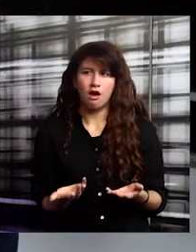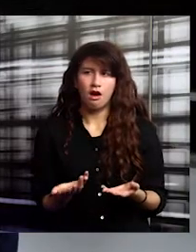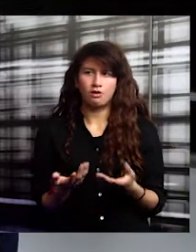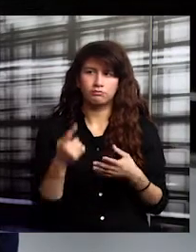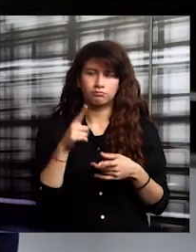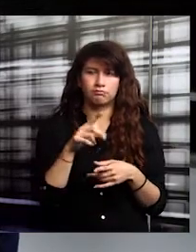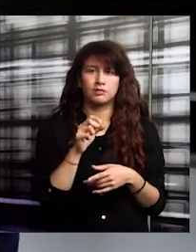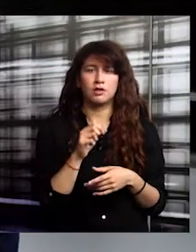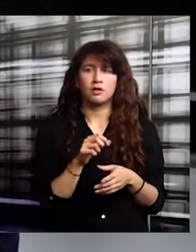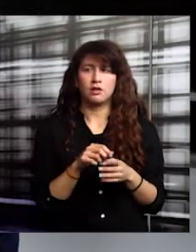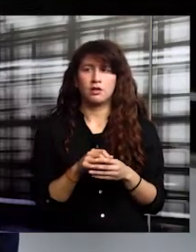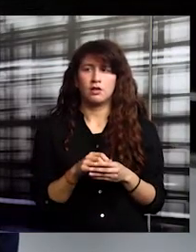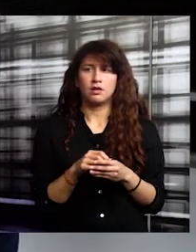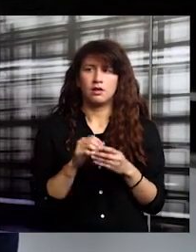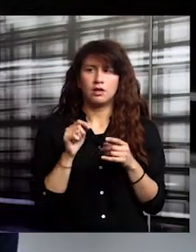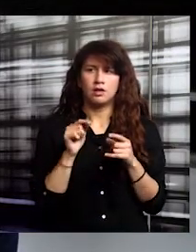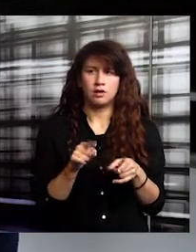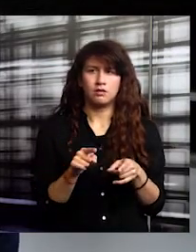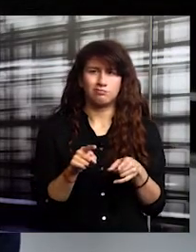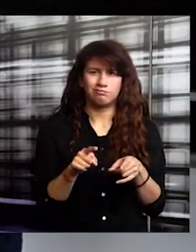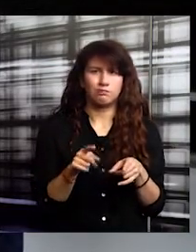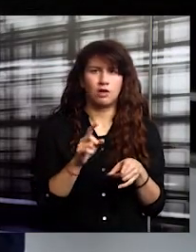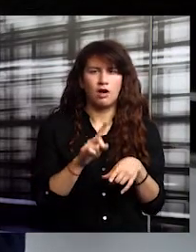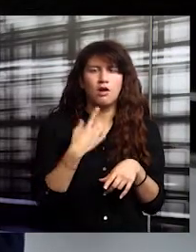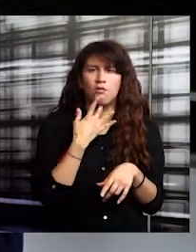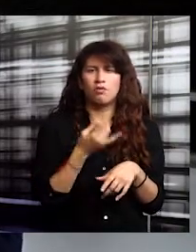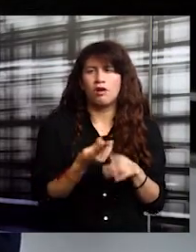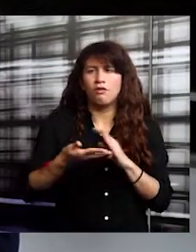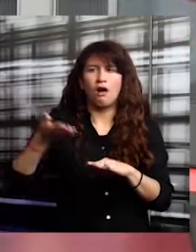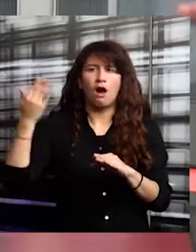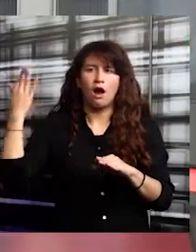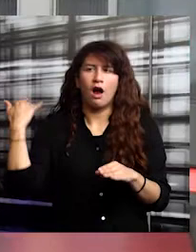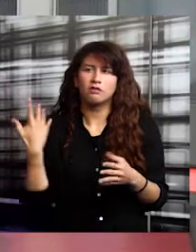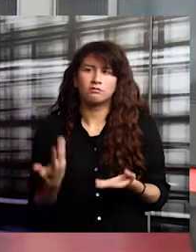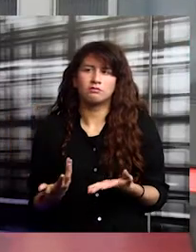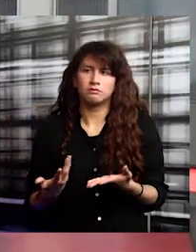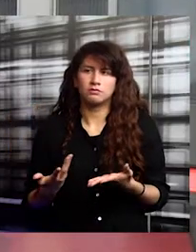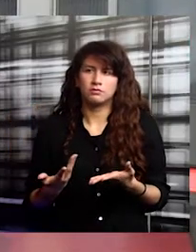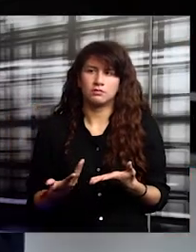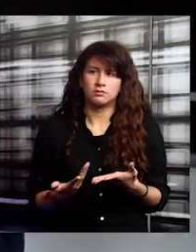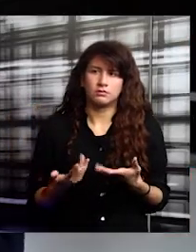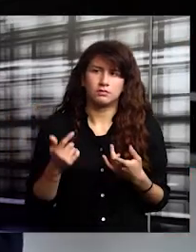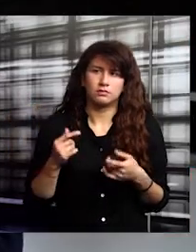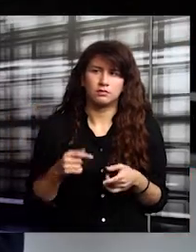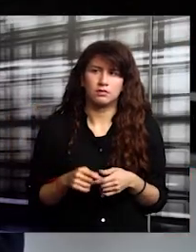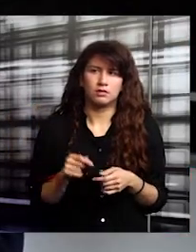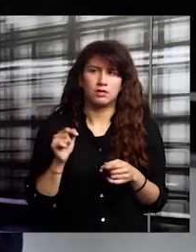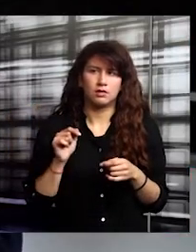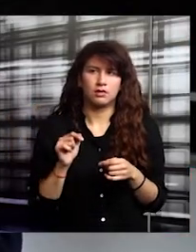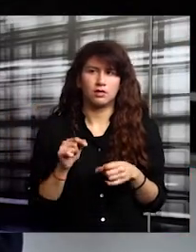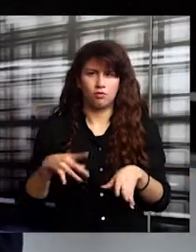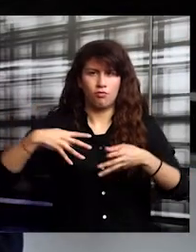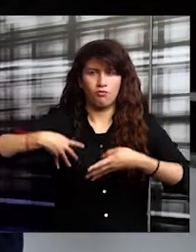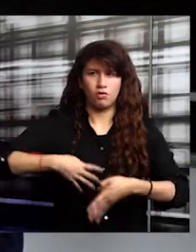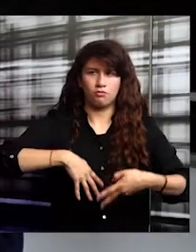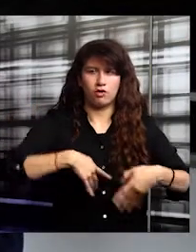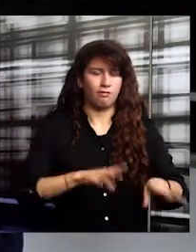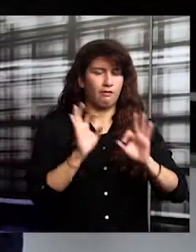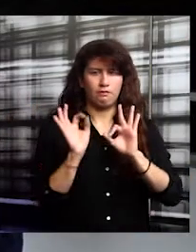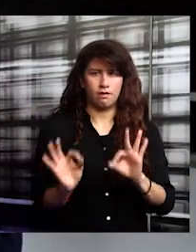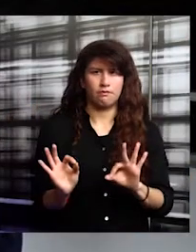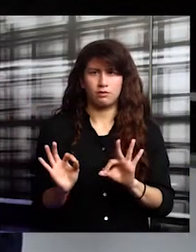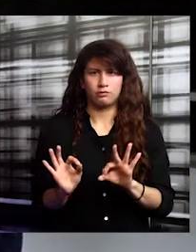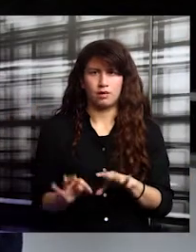de haber llegado a este grado de violencia. Con manifestaciones, perfecto. Pacíficas, perfecto. Solicitando las cosas en la calle como